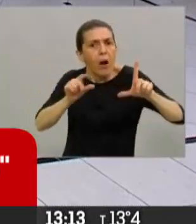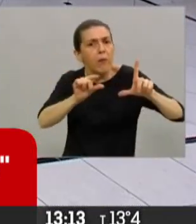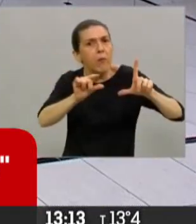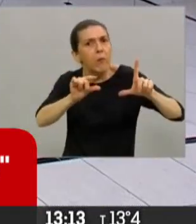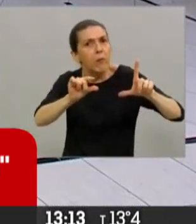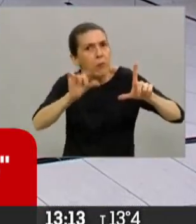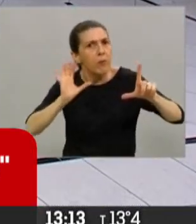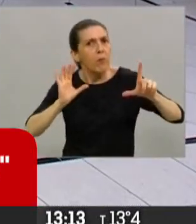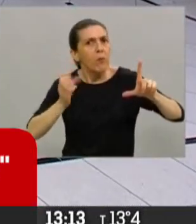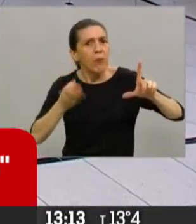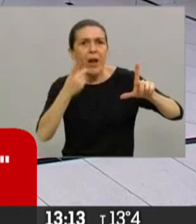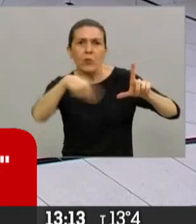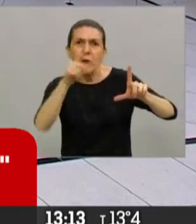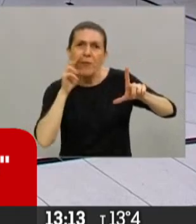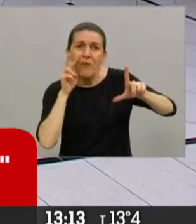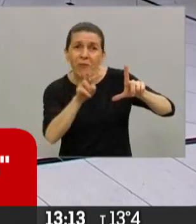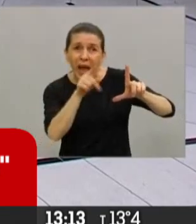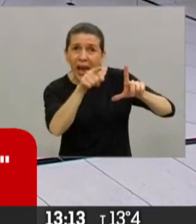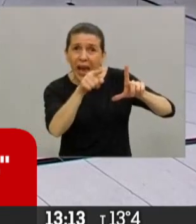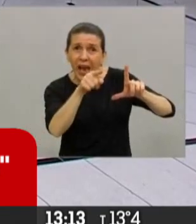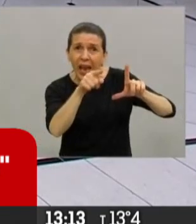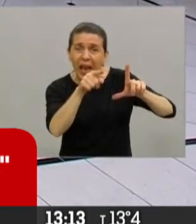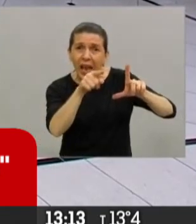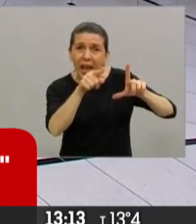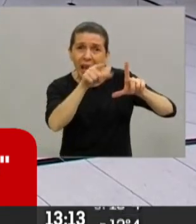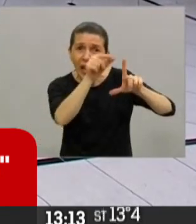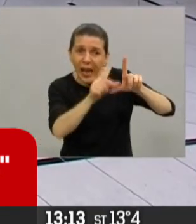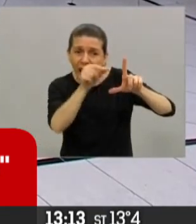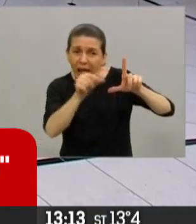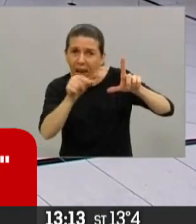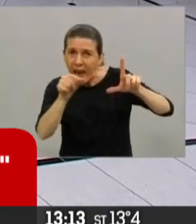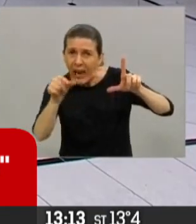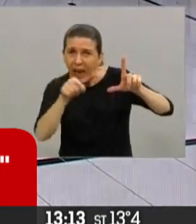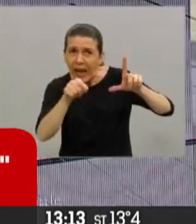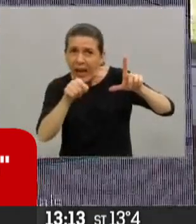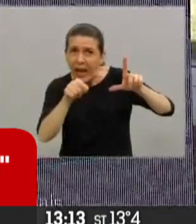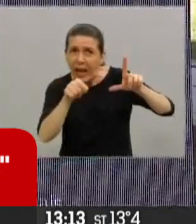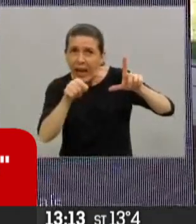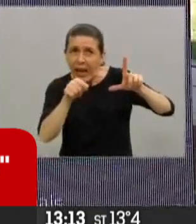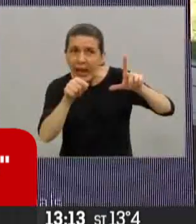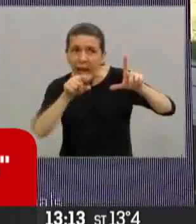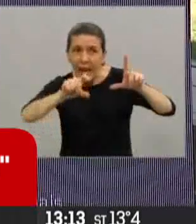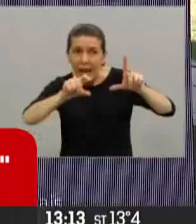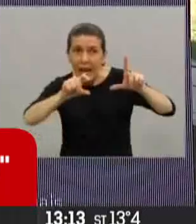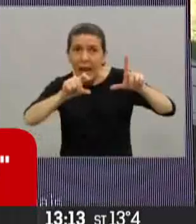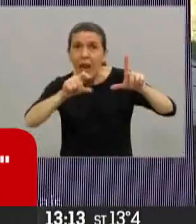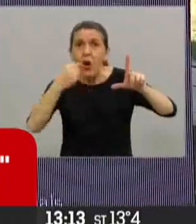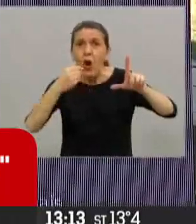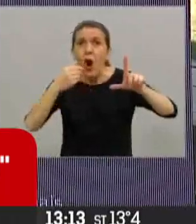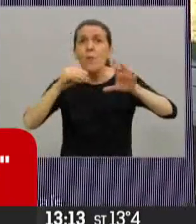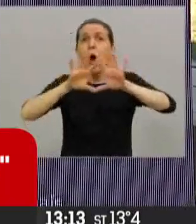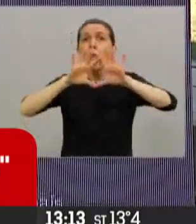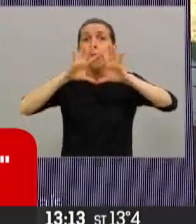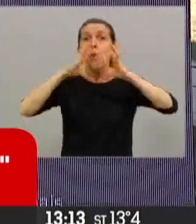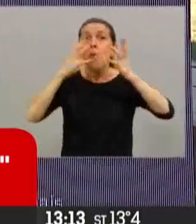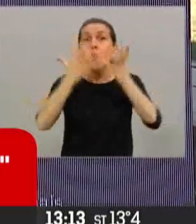que estamos viendo allí es que estamos en la zona del mundo, en la región